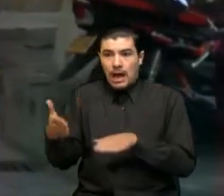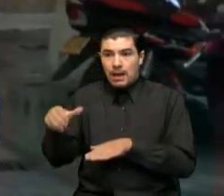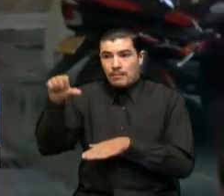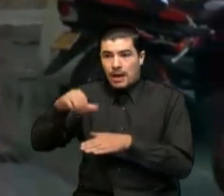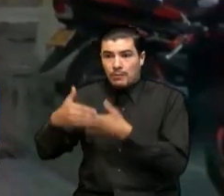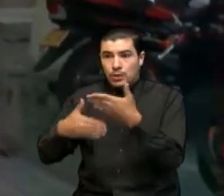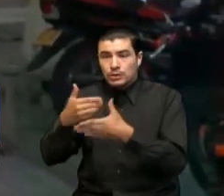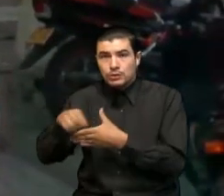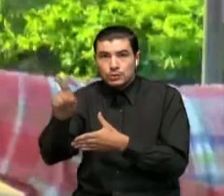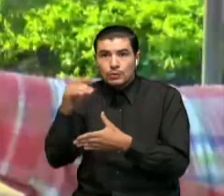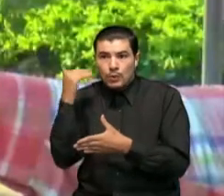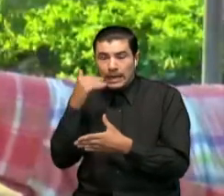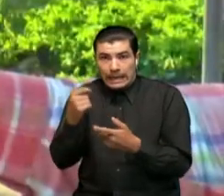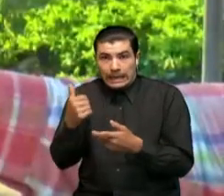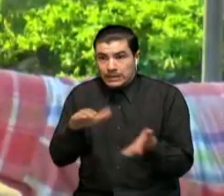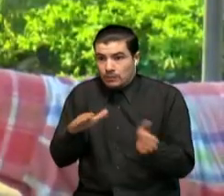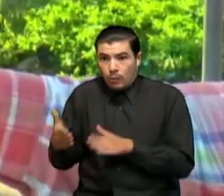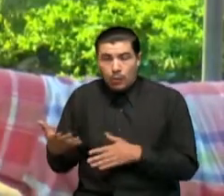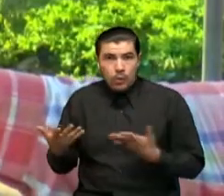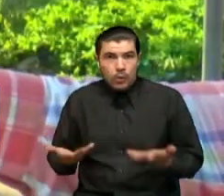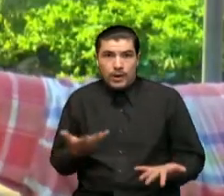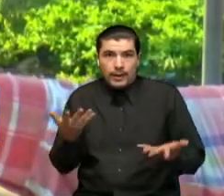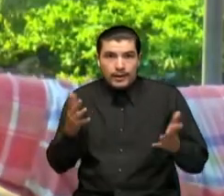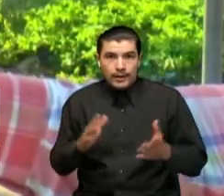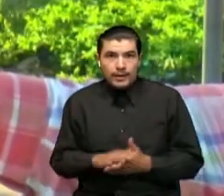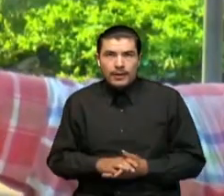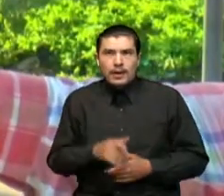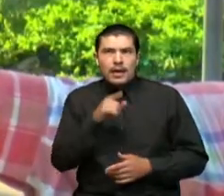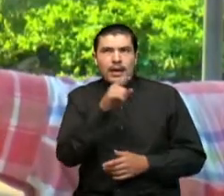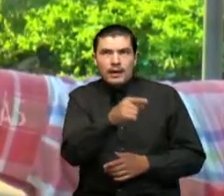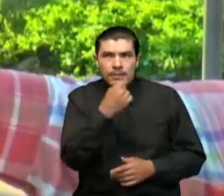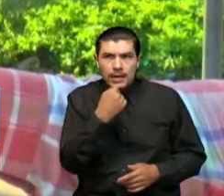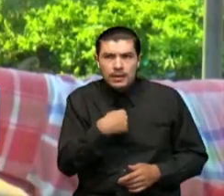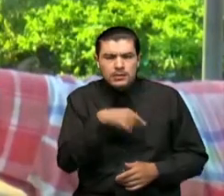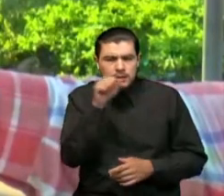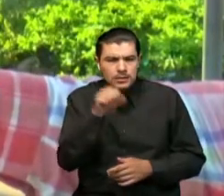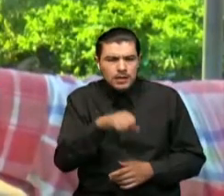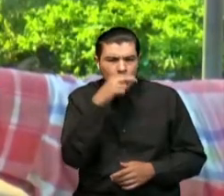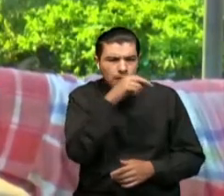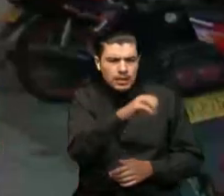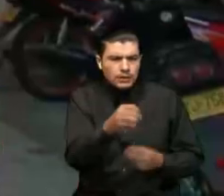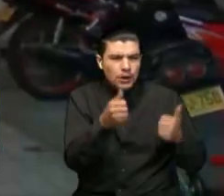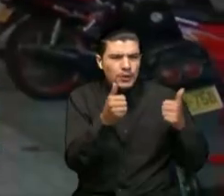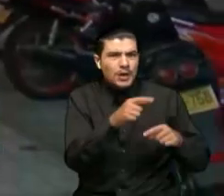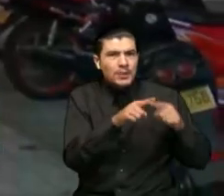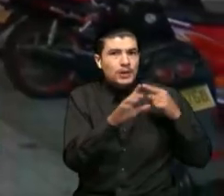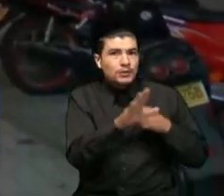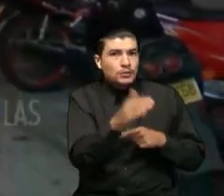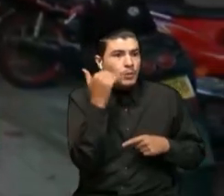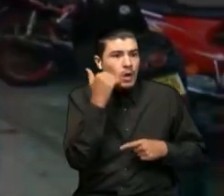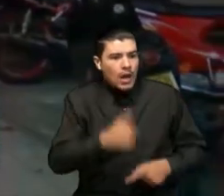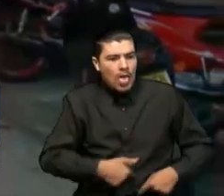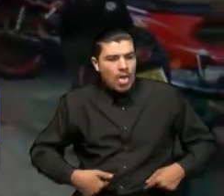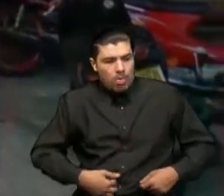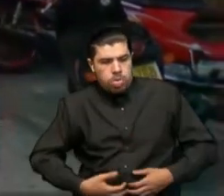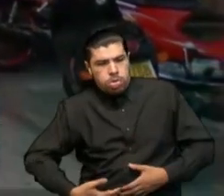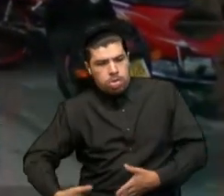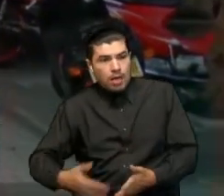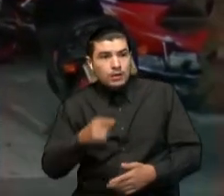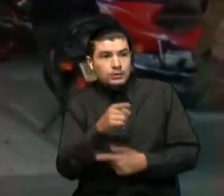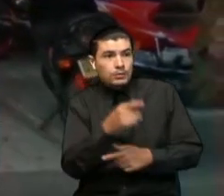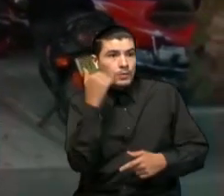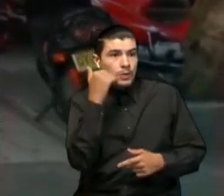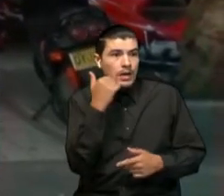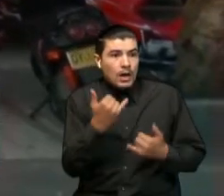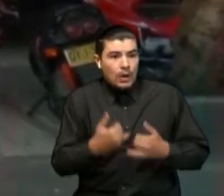todo se complicó ya que él me dijo el niño está bien pero a ella se le presentó una hemorragia al otro día me dice su madre le